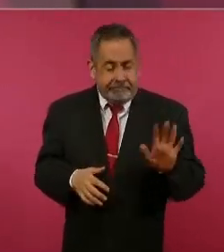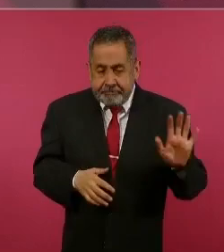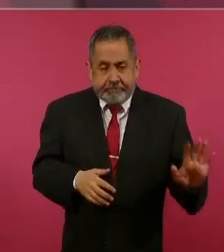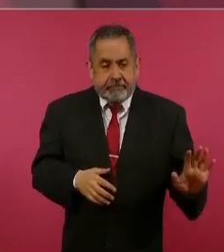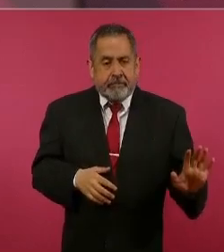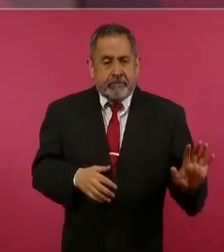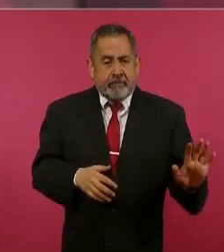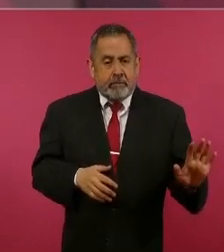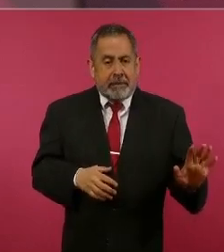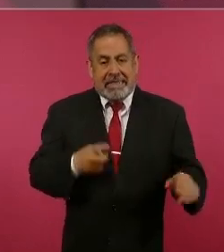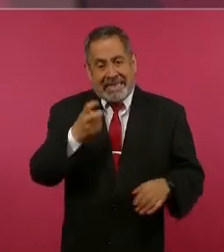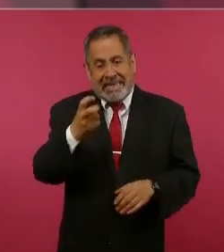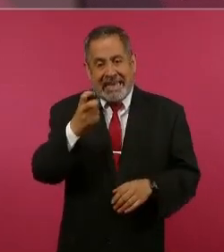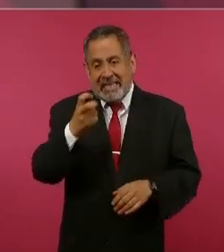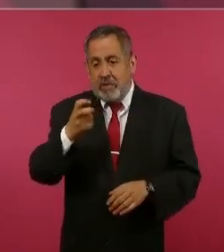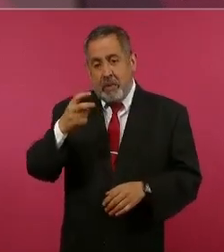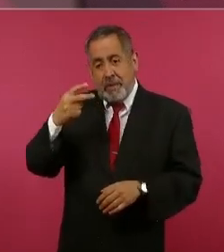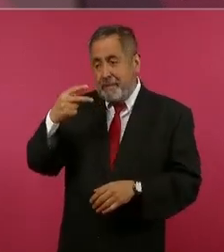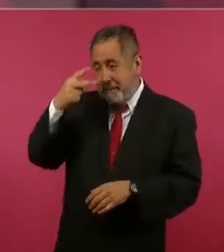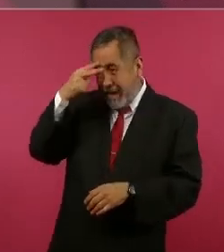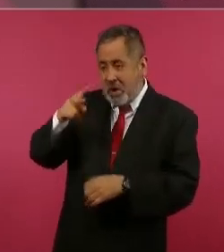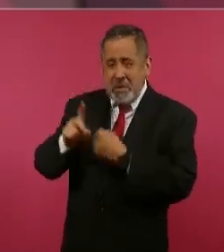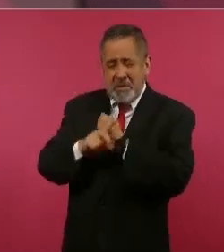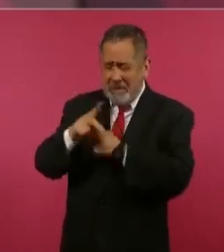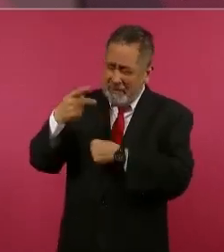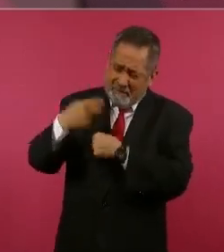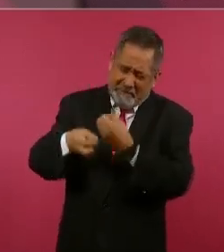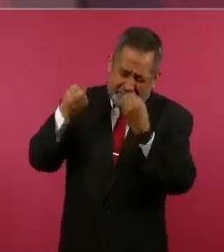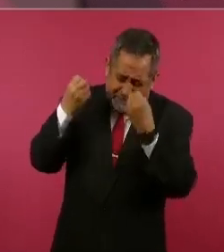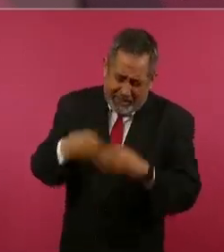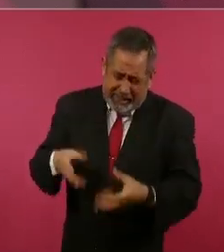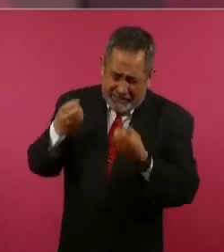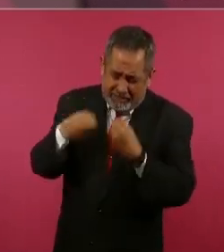porque eso es lo que más ha dañado a México